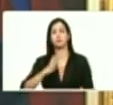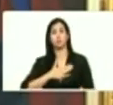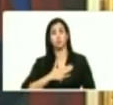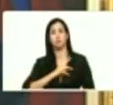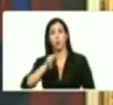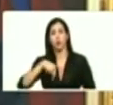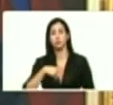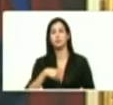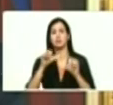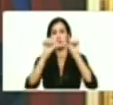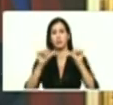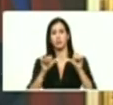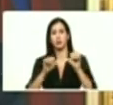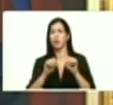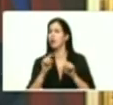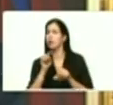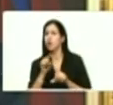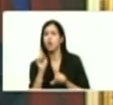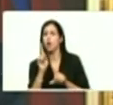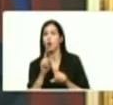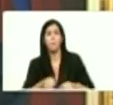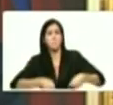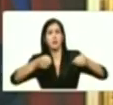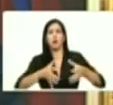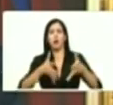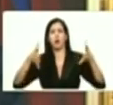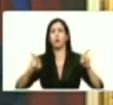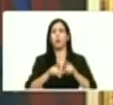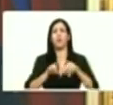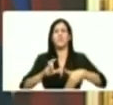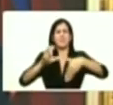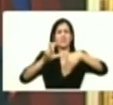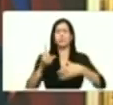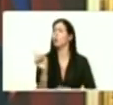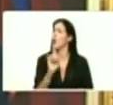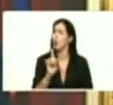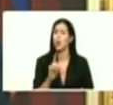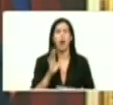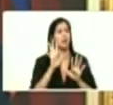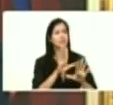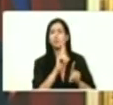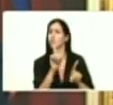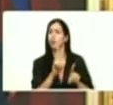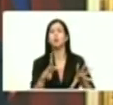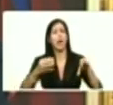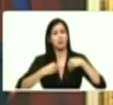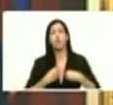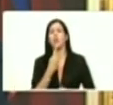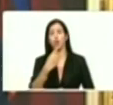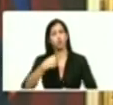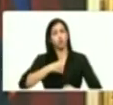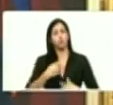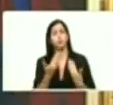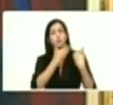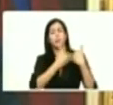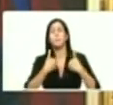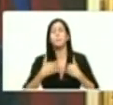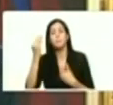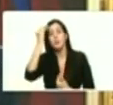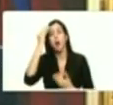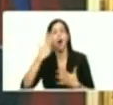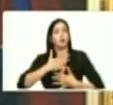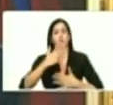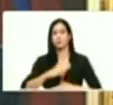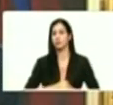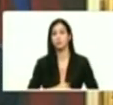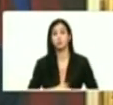nuestro sistema no es el sistema de grandes supermercados tipo bicentenario lo digo y lo asumo yo esa es la visión mía me perdonan